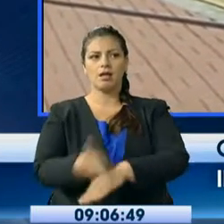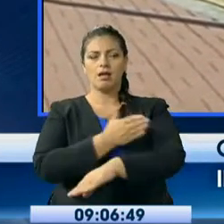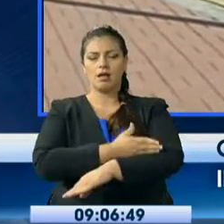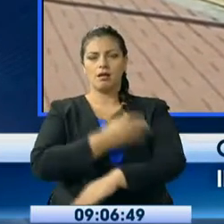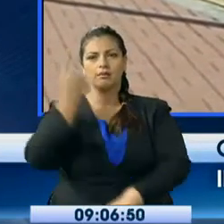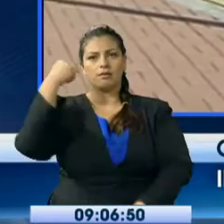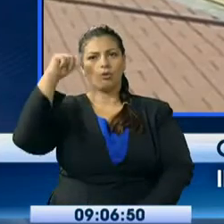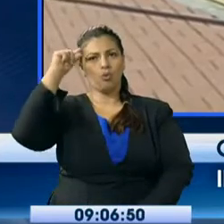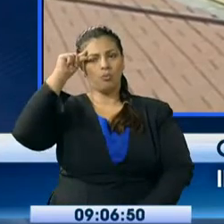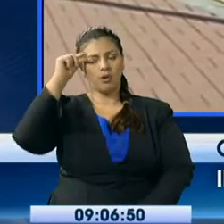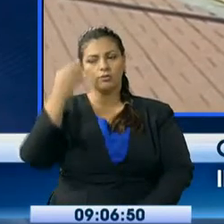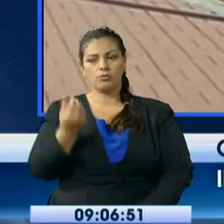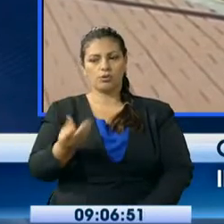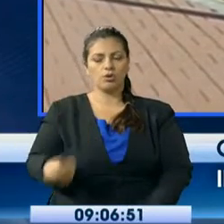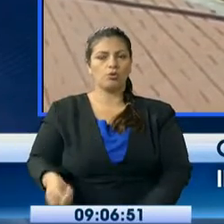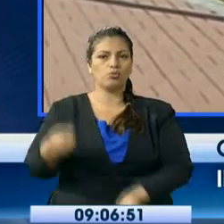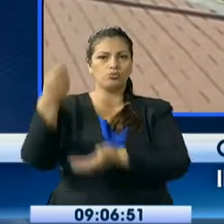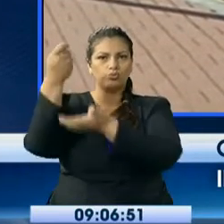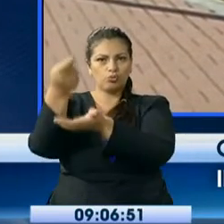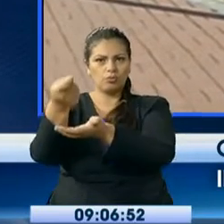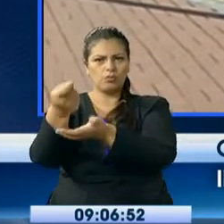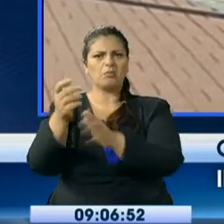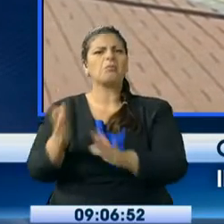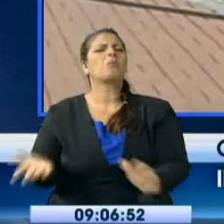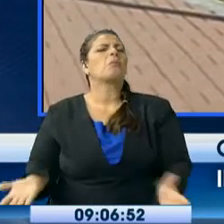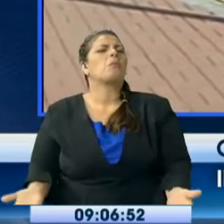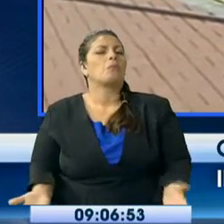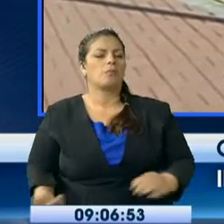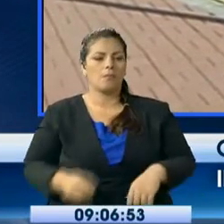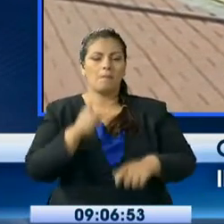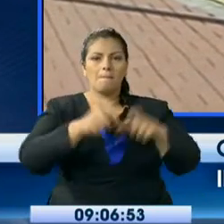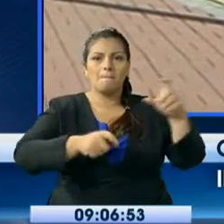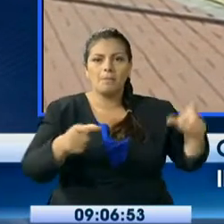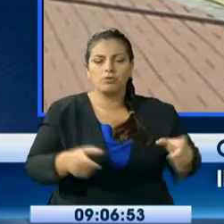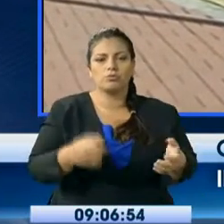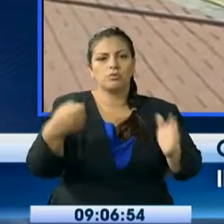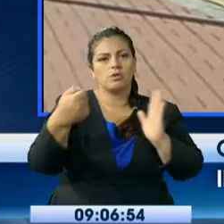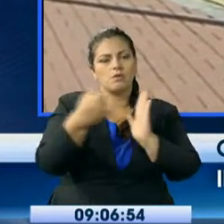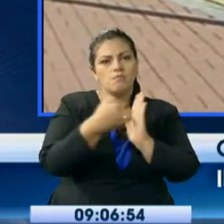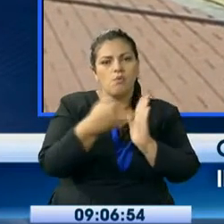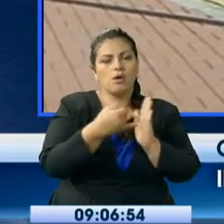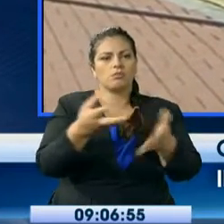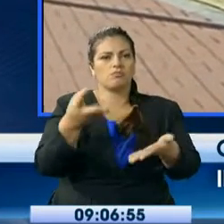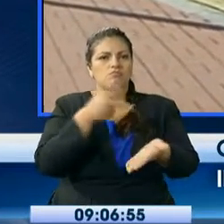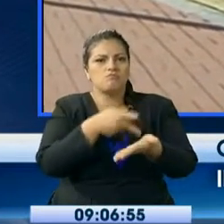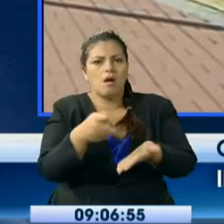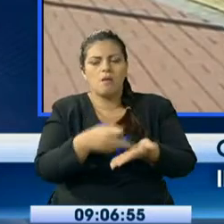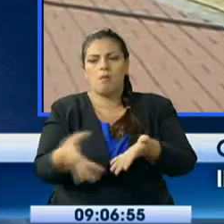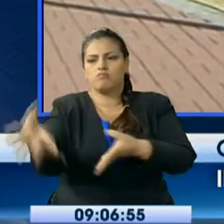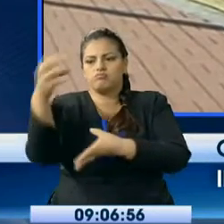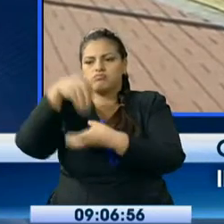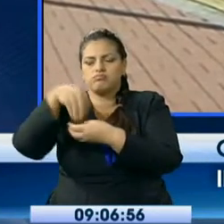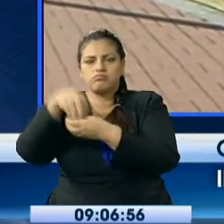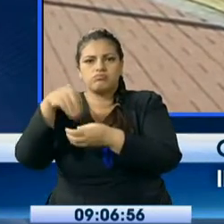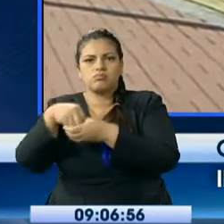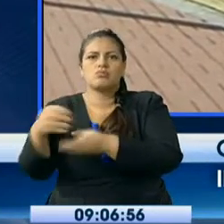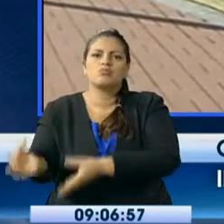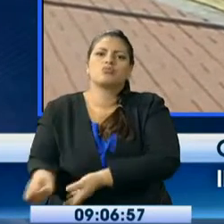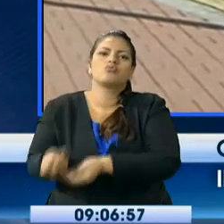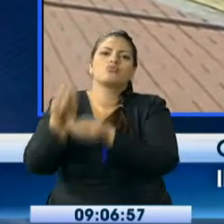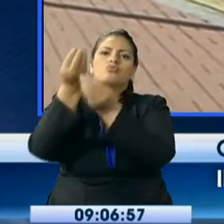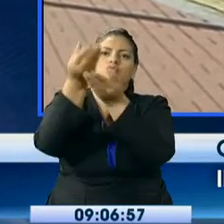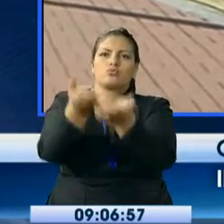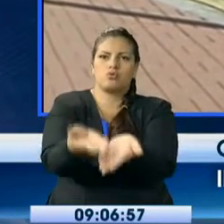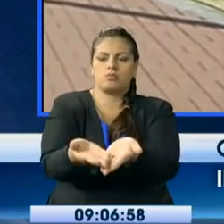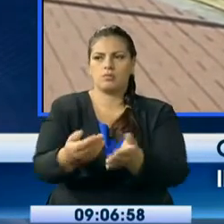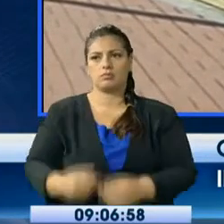de todos los ecuatorianos. Es decir, se lo reconstruyó prácticamente. Entonces, nos pertenece a todos, pero ellos tienen la